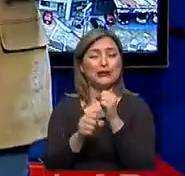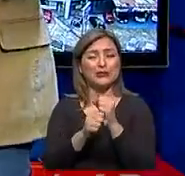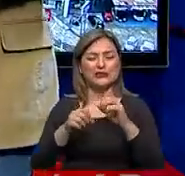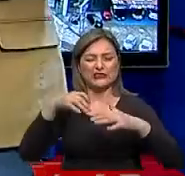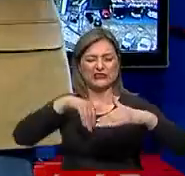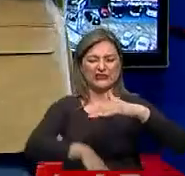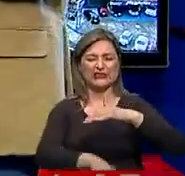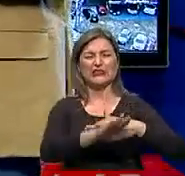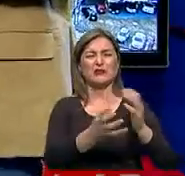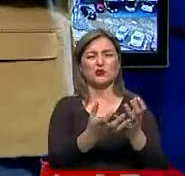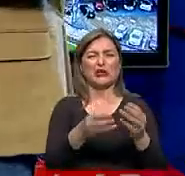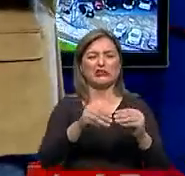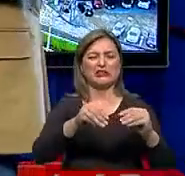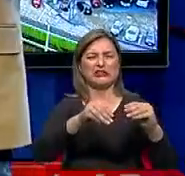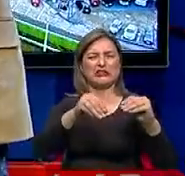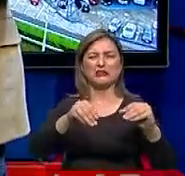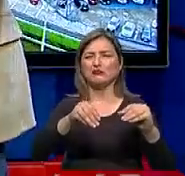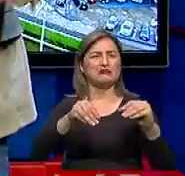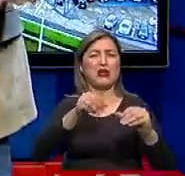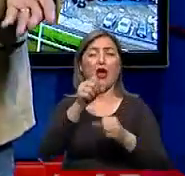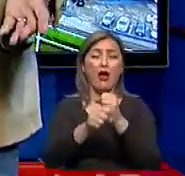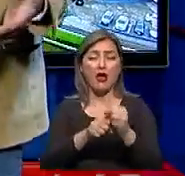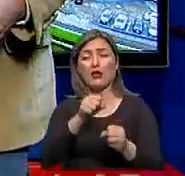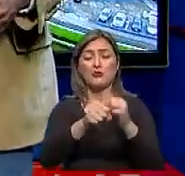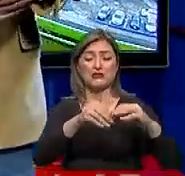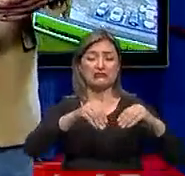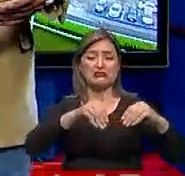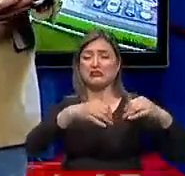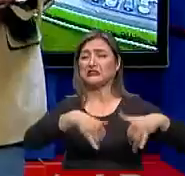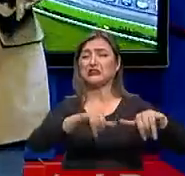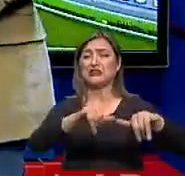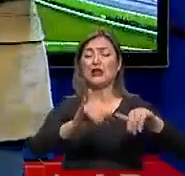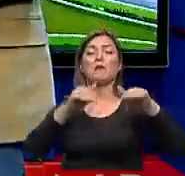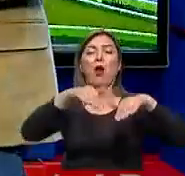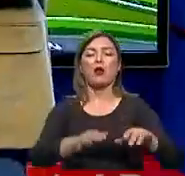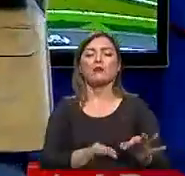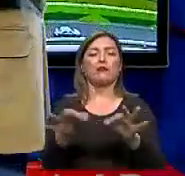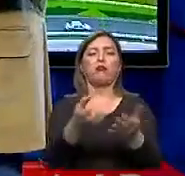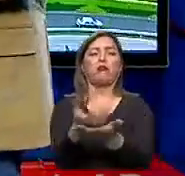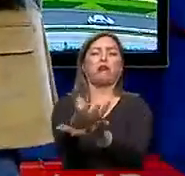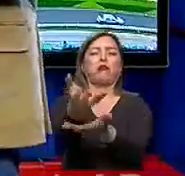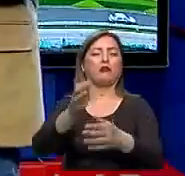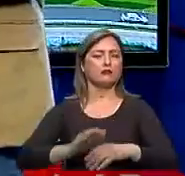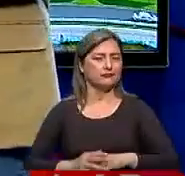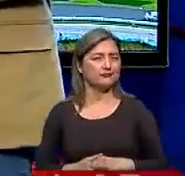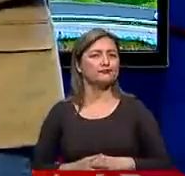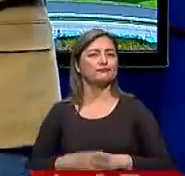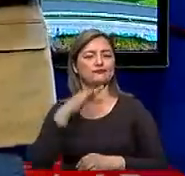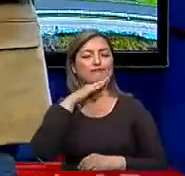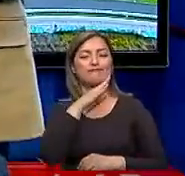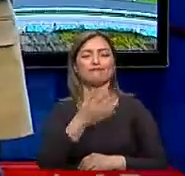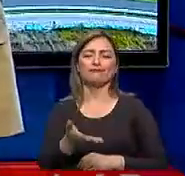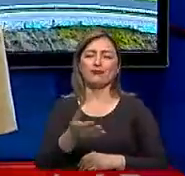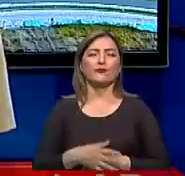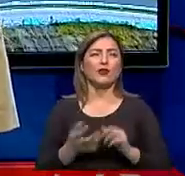años de años en desintegrarse y no se va a desintegrar acá, va a dar al mar. Entonces, vamos a insistir con estos mensajes. Si eres